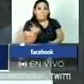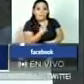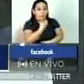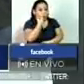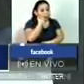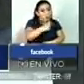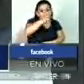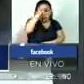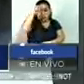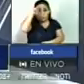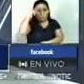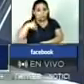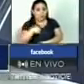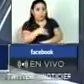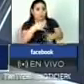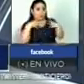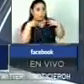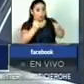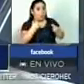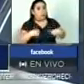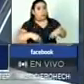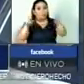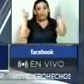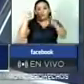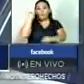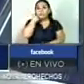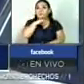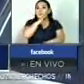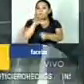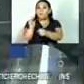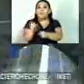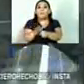institución durante la emergencia generada por el COVID-19.